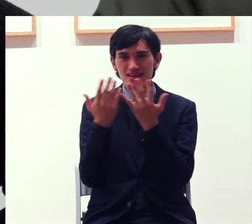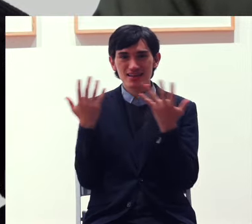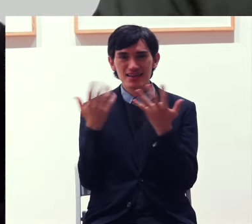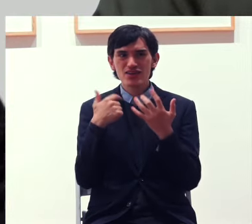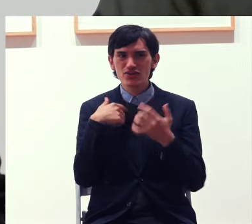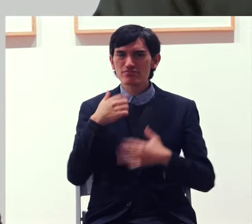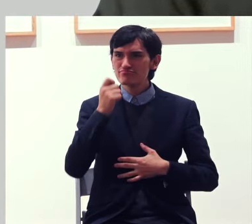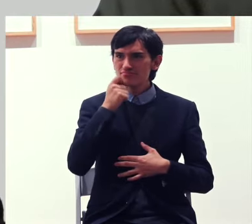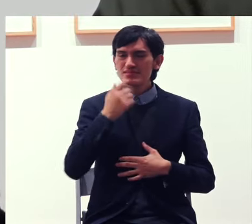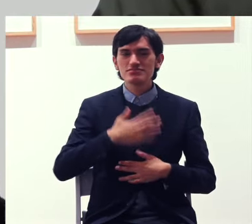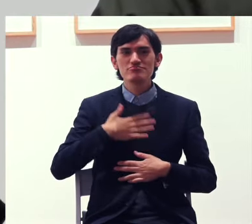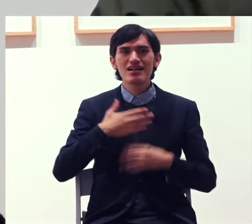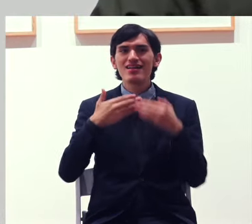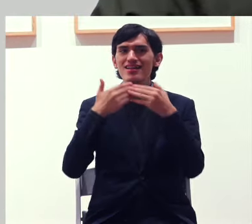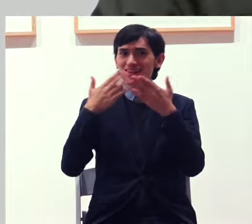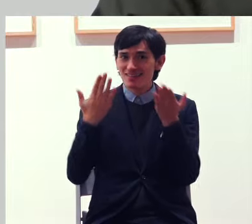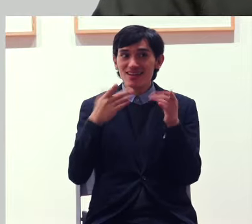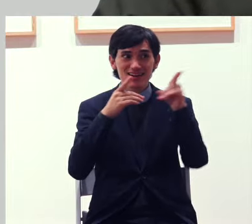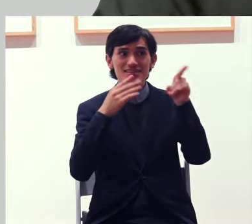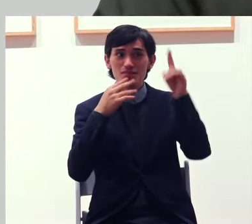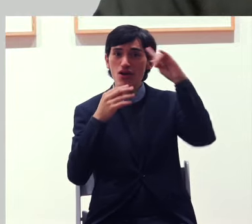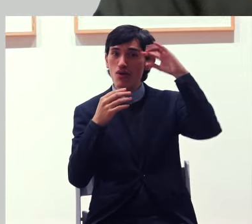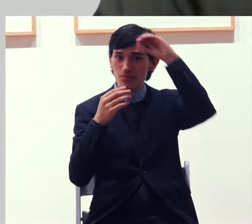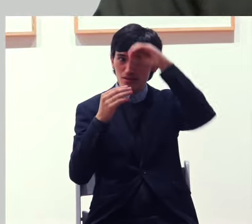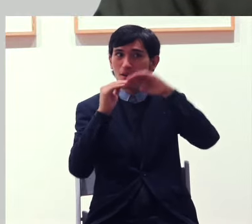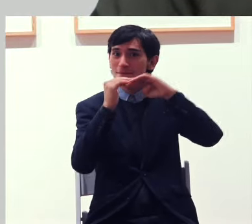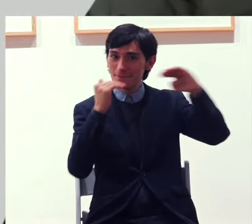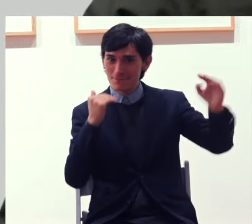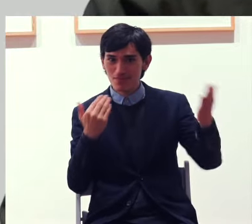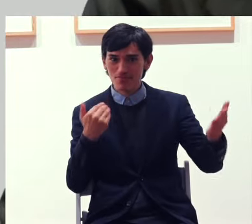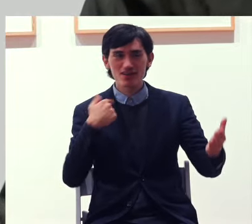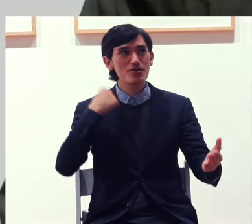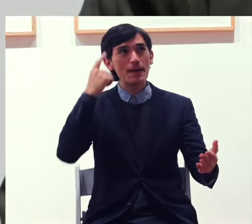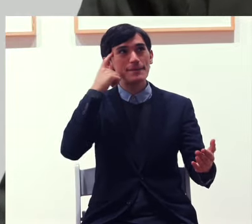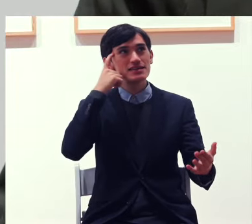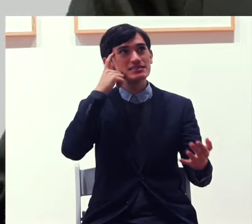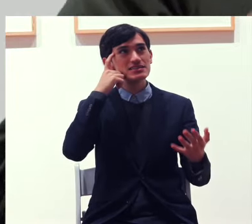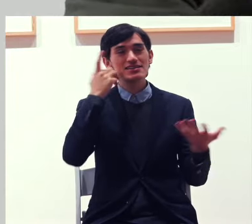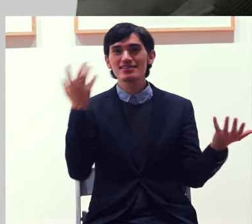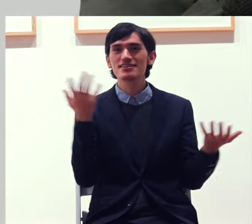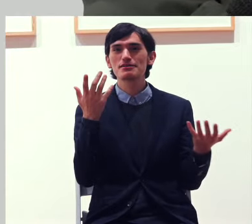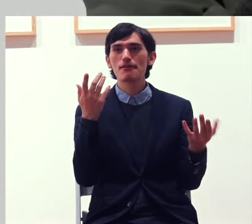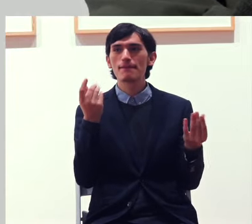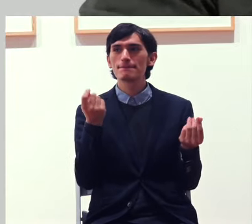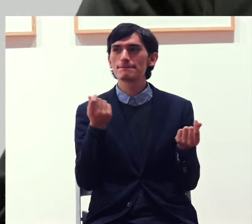esa libertad que él, de la que él también habla y que la encuentro